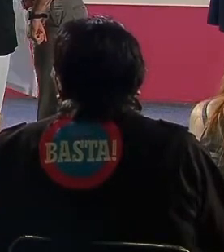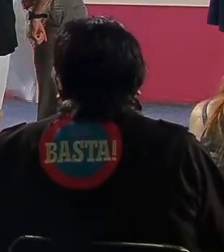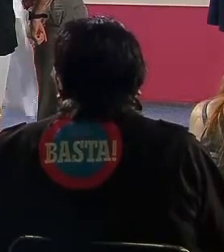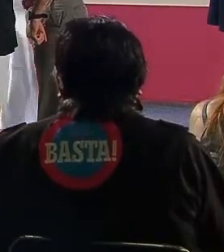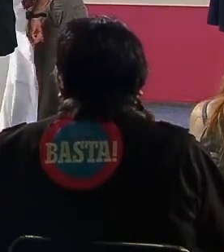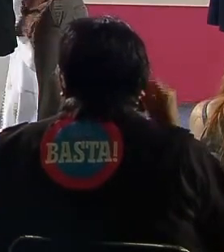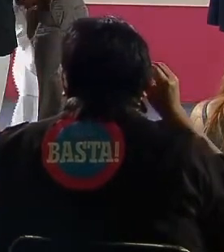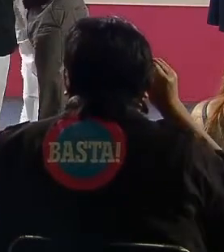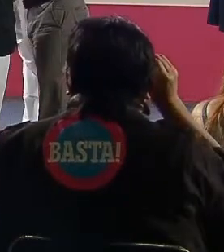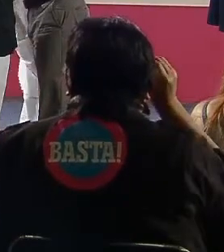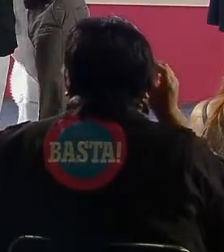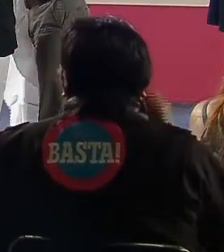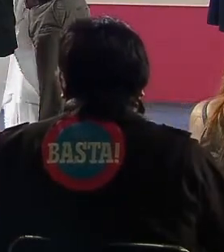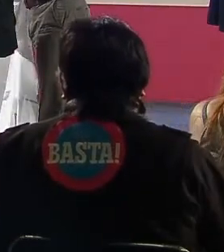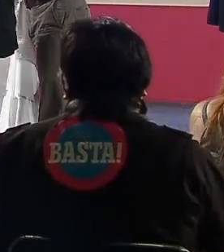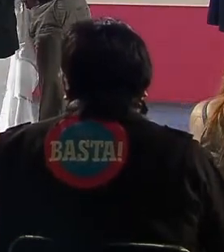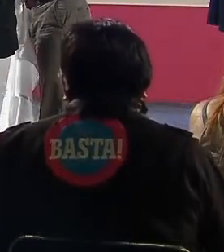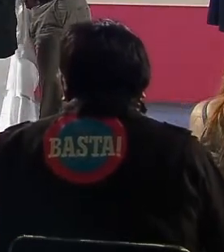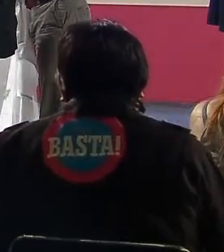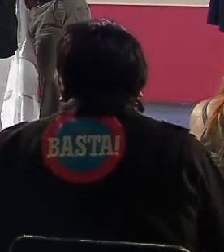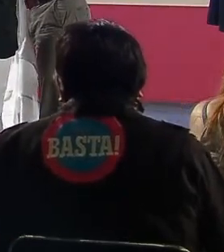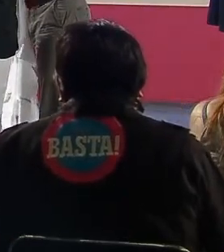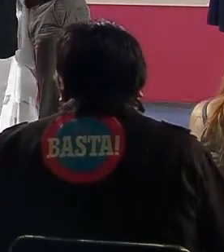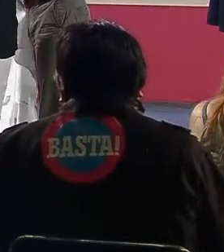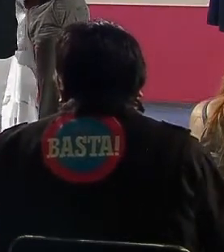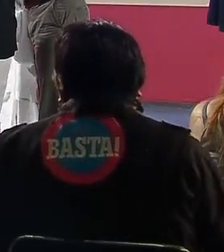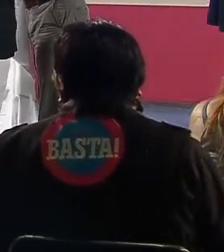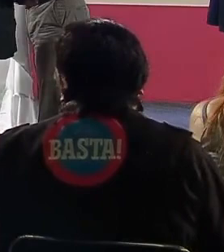¿Quieres que el me vaya muy bien?